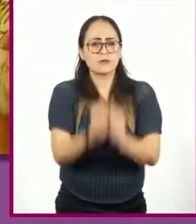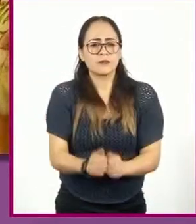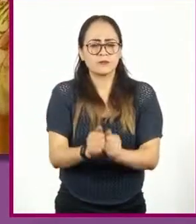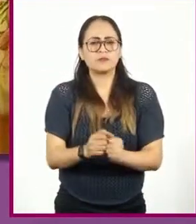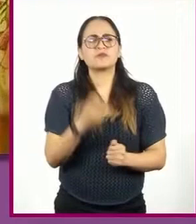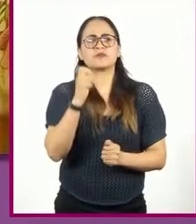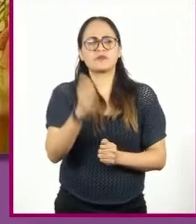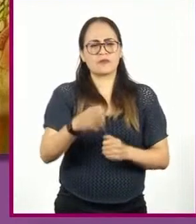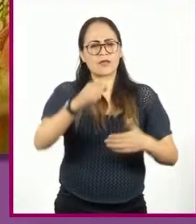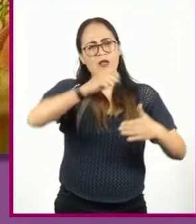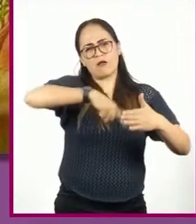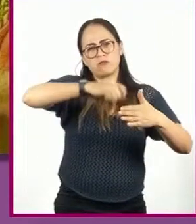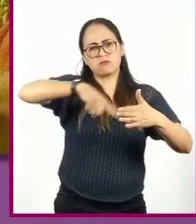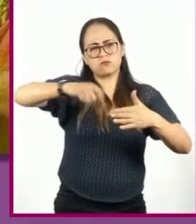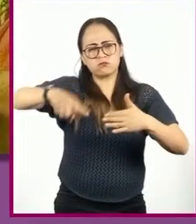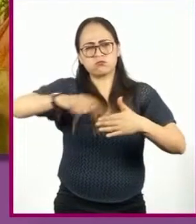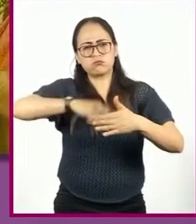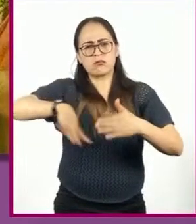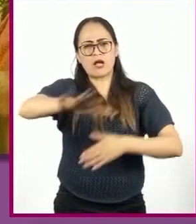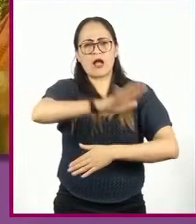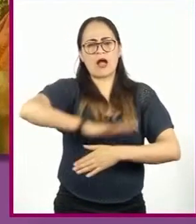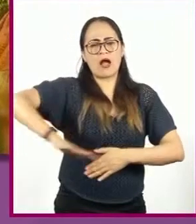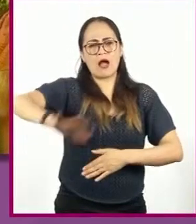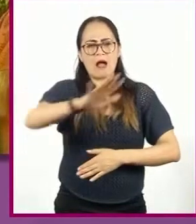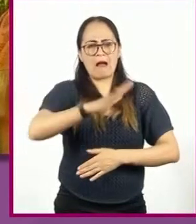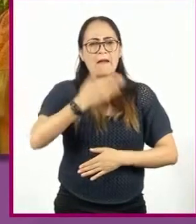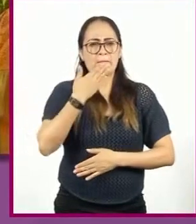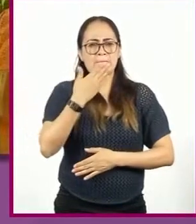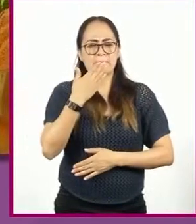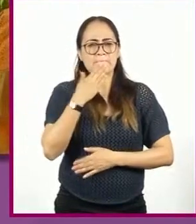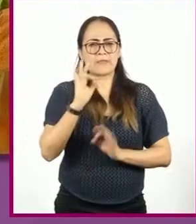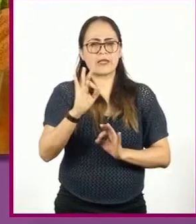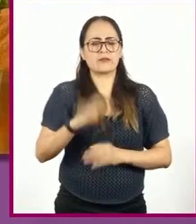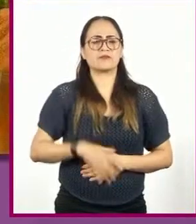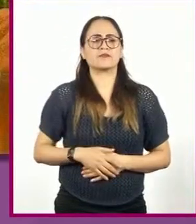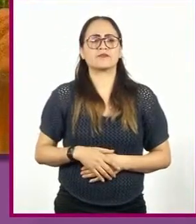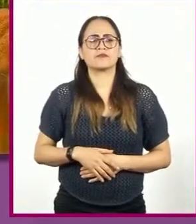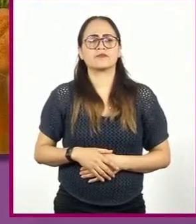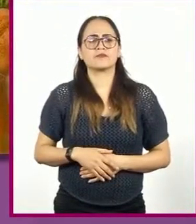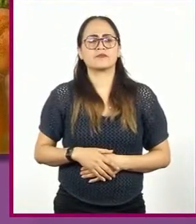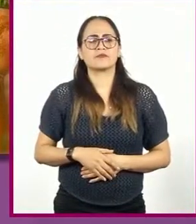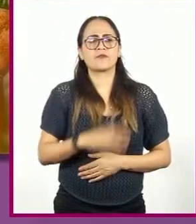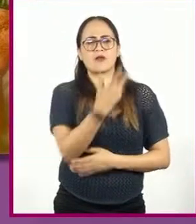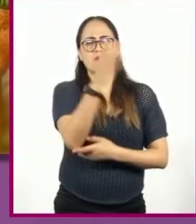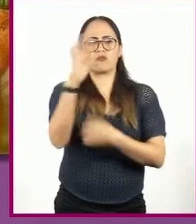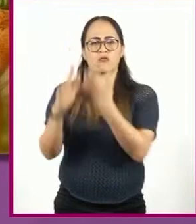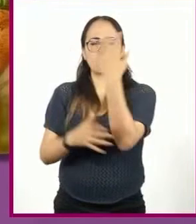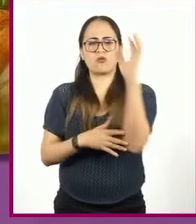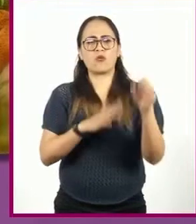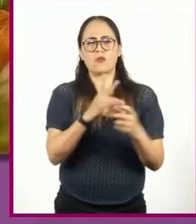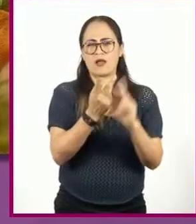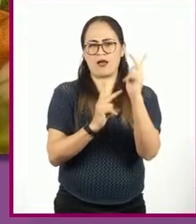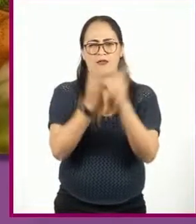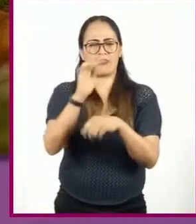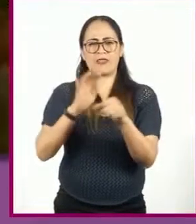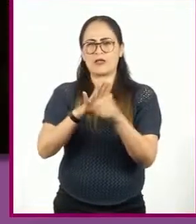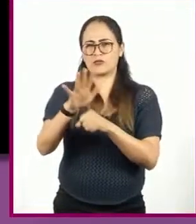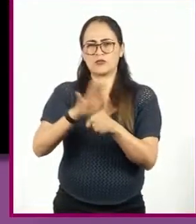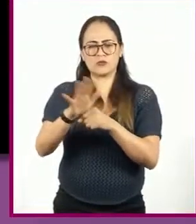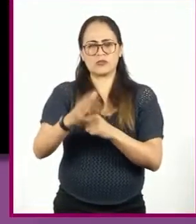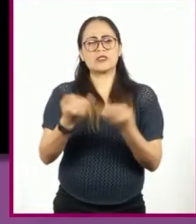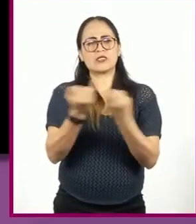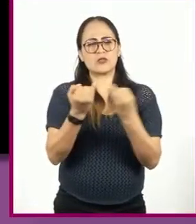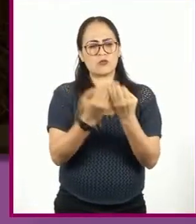aldeas agrícolas, ubicadas en zonas geográficas favorables, tanto en recursos naturales como para la protección de sus